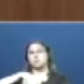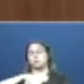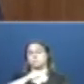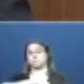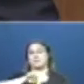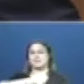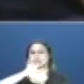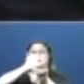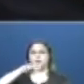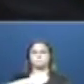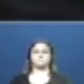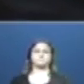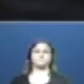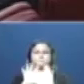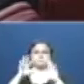el